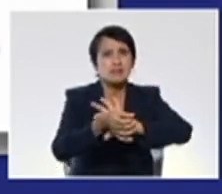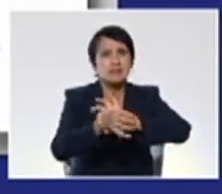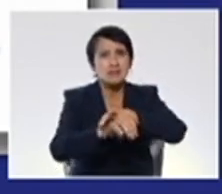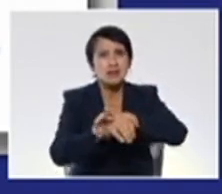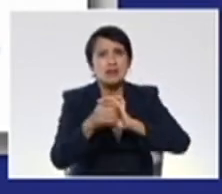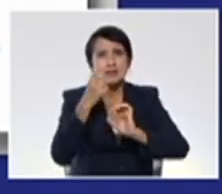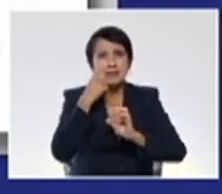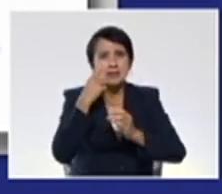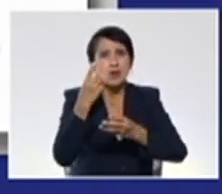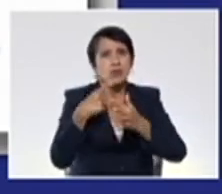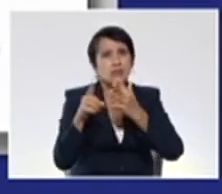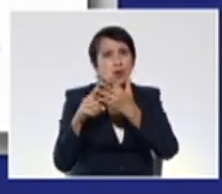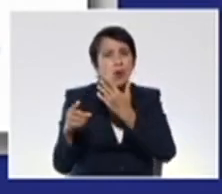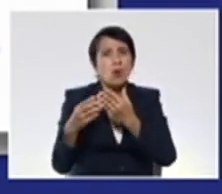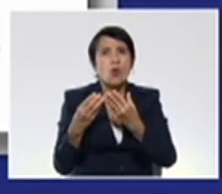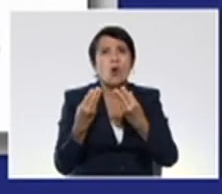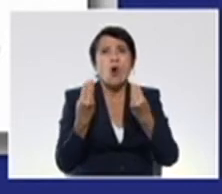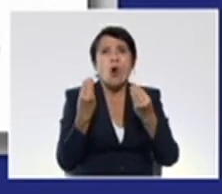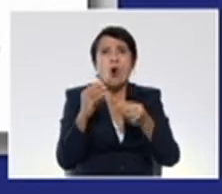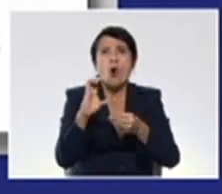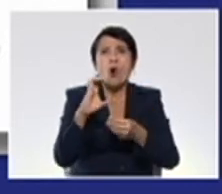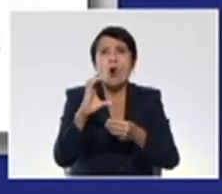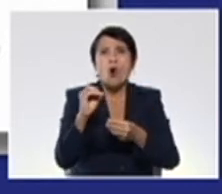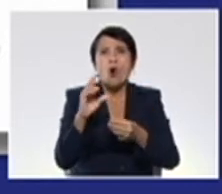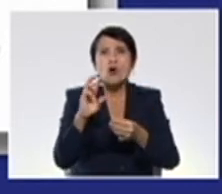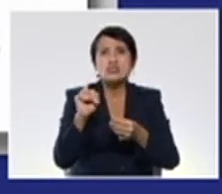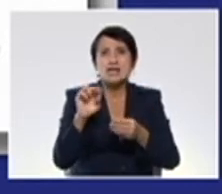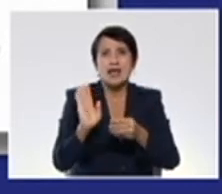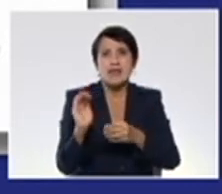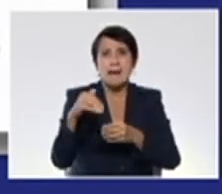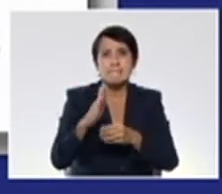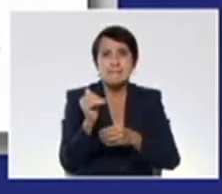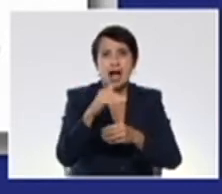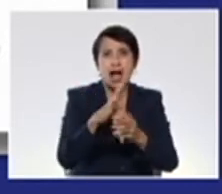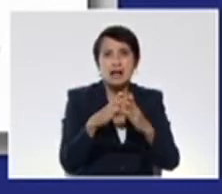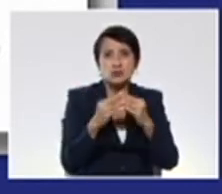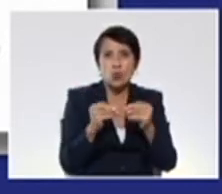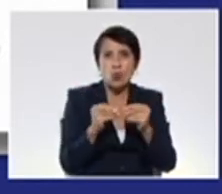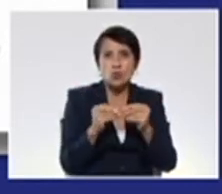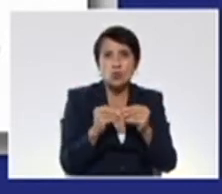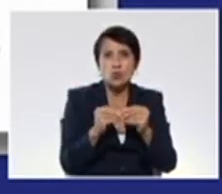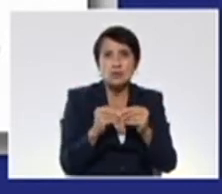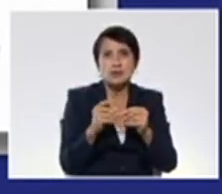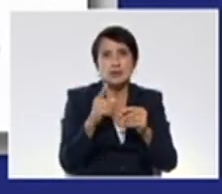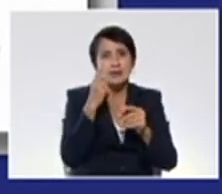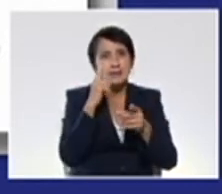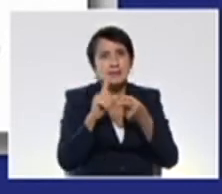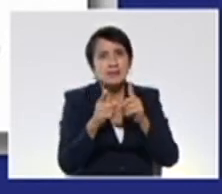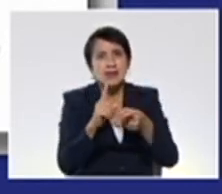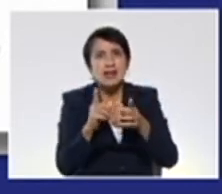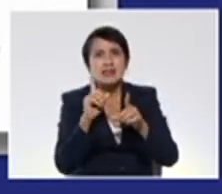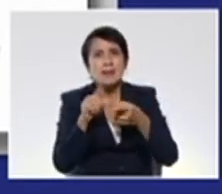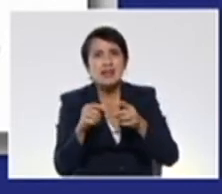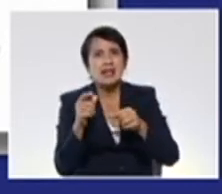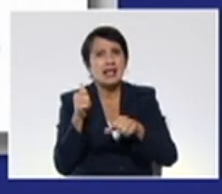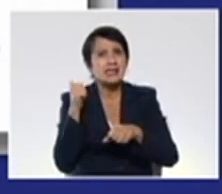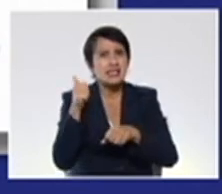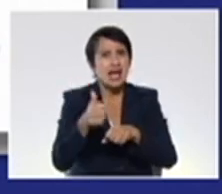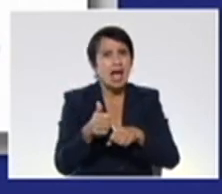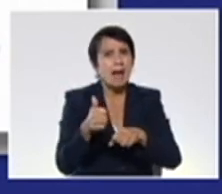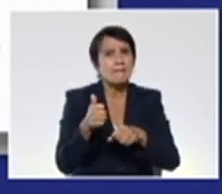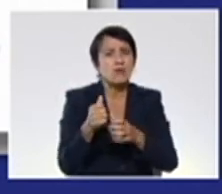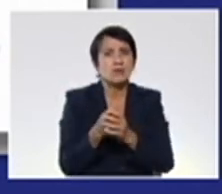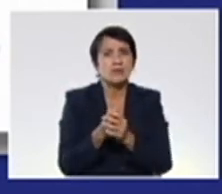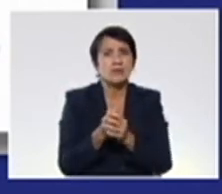con conchas de mar, piedras de playa. Podemos desarrollar una cocina la cocina de la temporada. Eso lo podemos hacer en